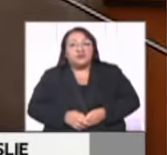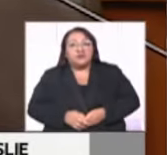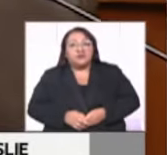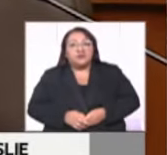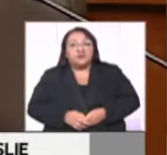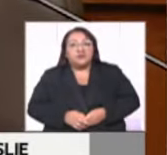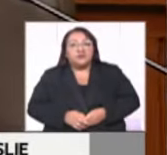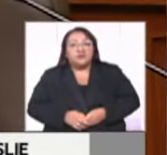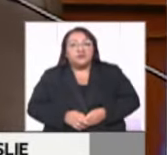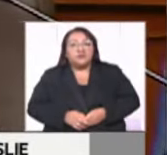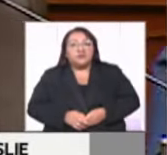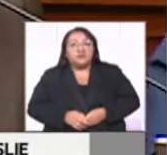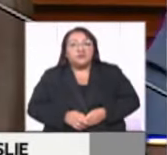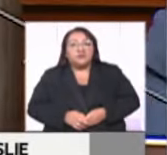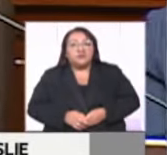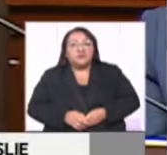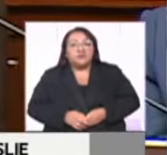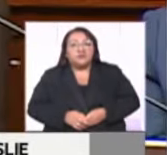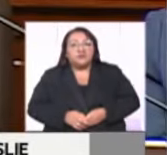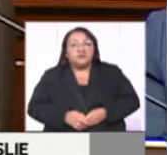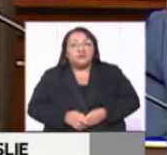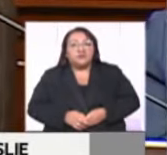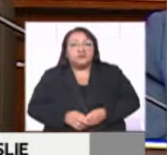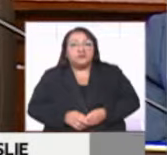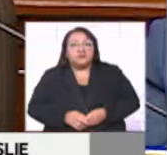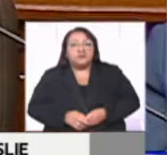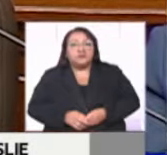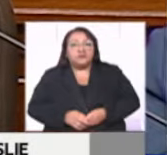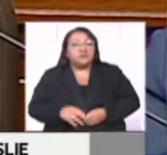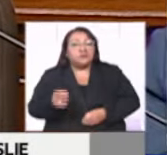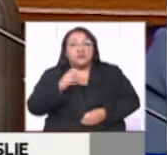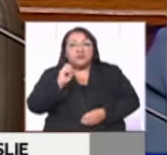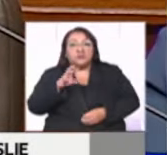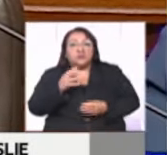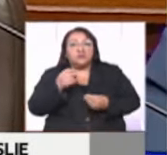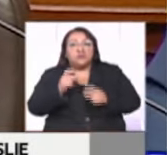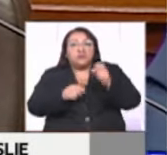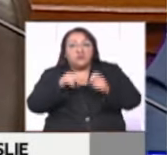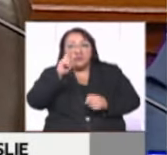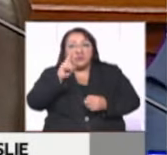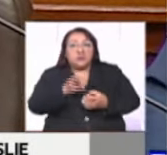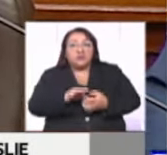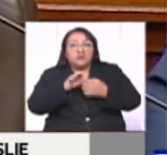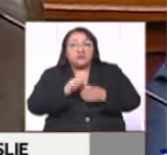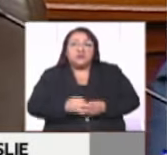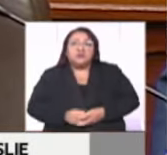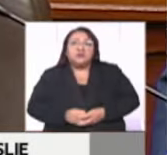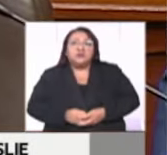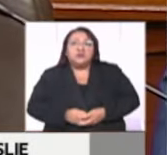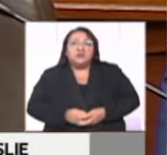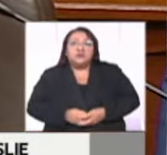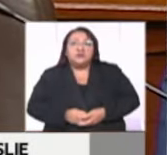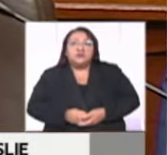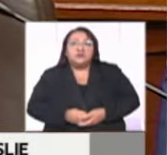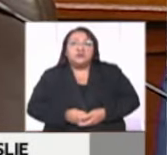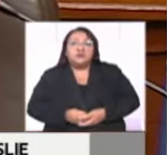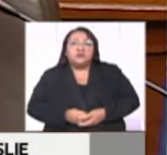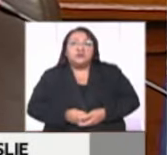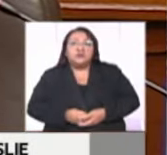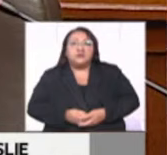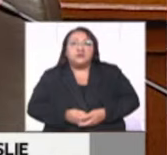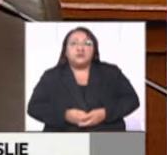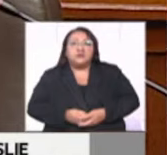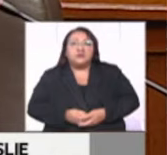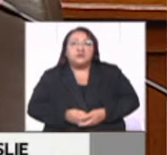ha convencido ni siquiera a muchos peruanos, especialmente a los hermanos de la región